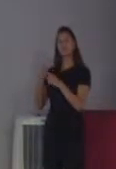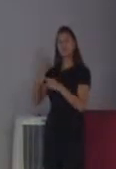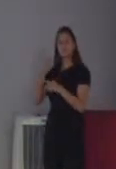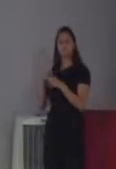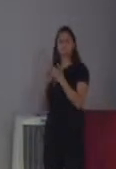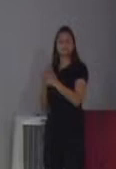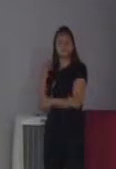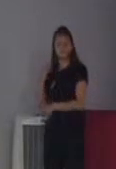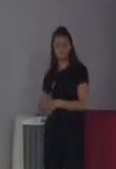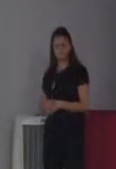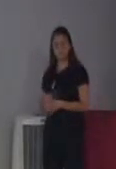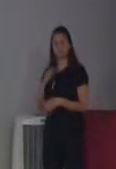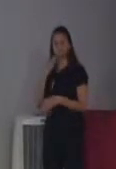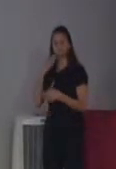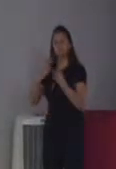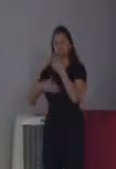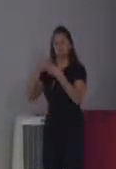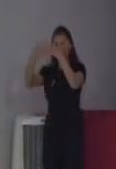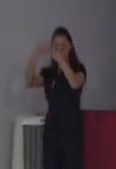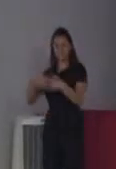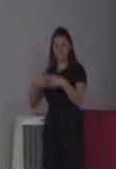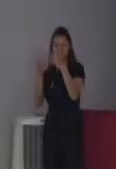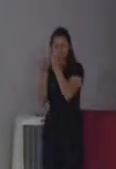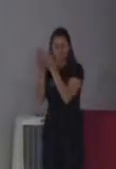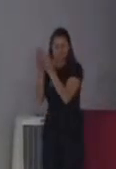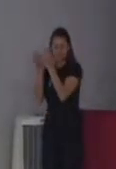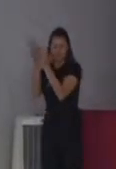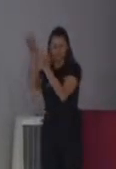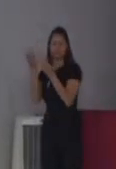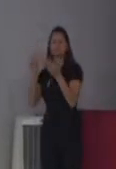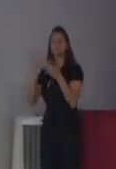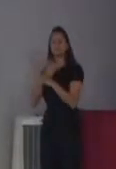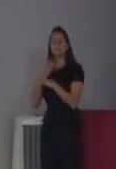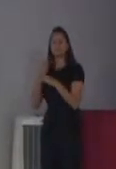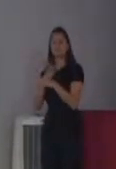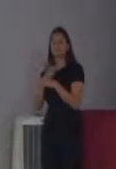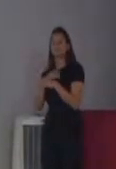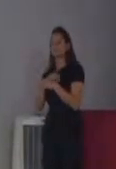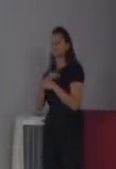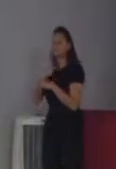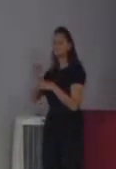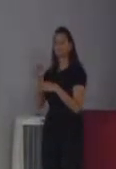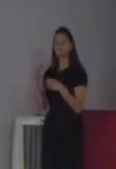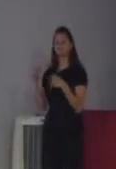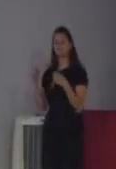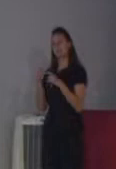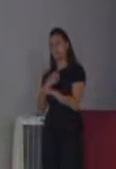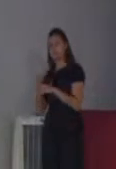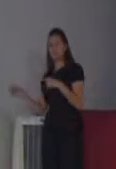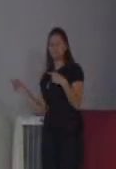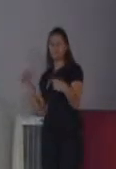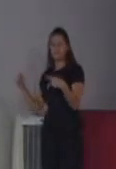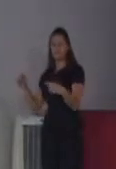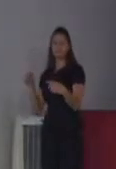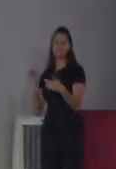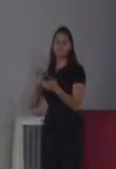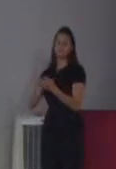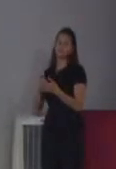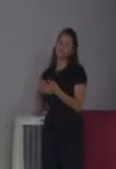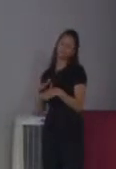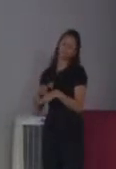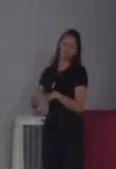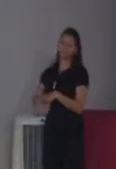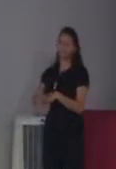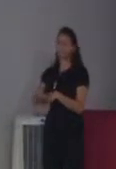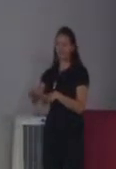proceso, digamos, de industrialización, el proceso, digamos, de conflicto, también, digamos, genera otros dispositivos de otras